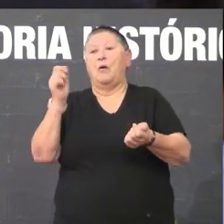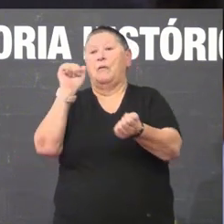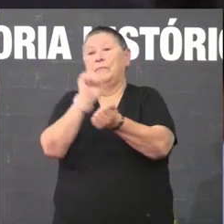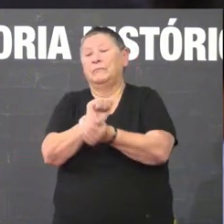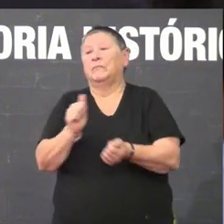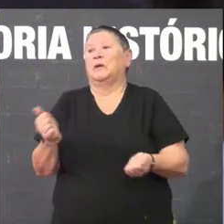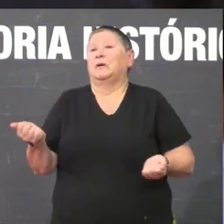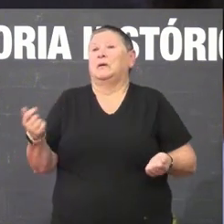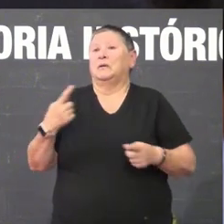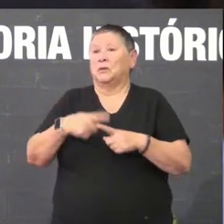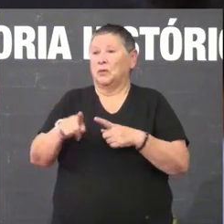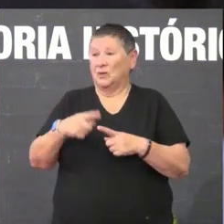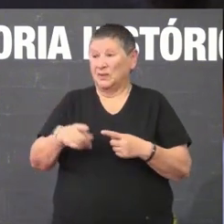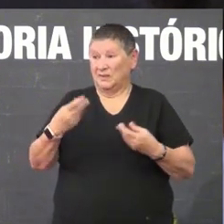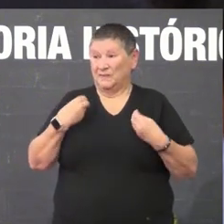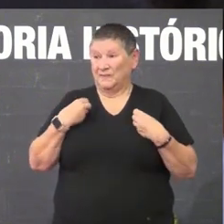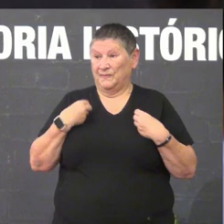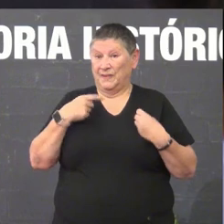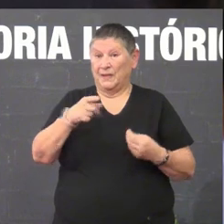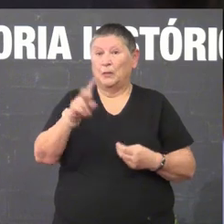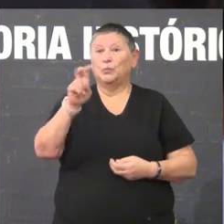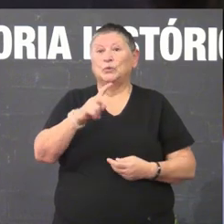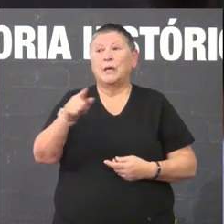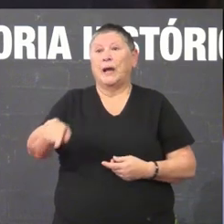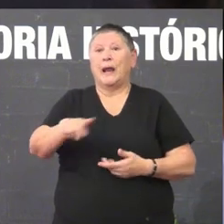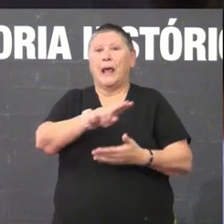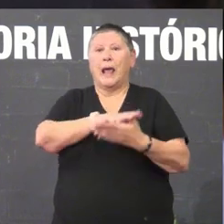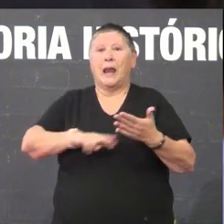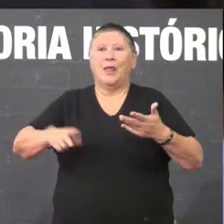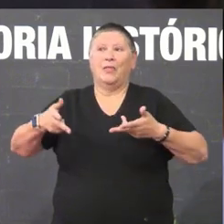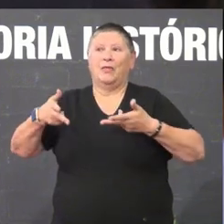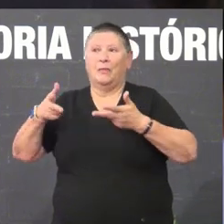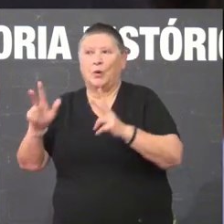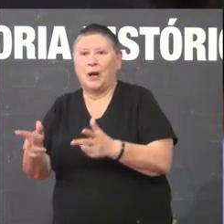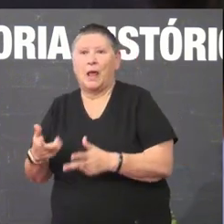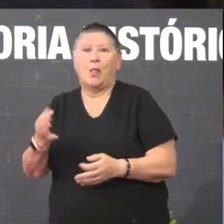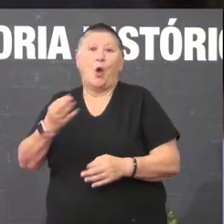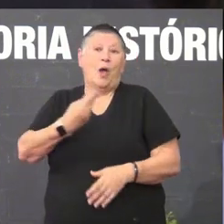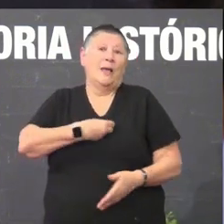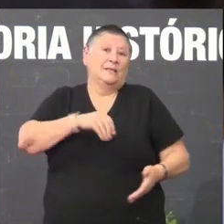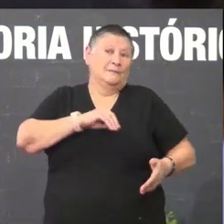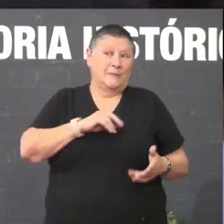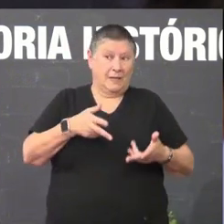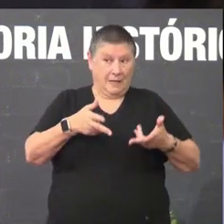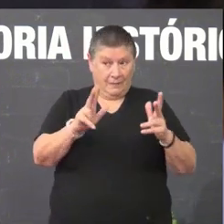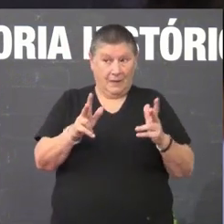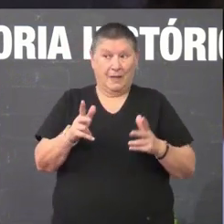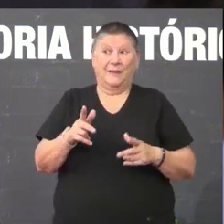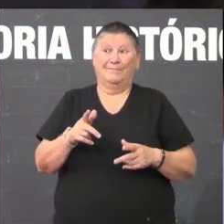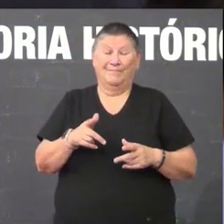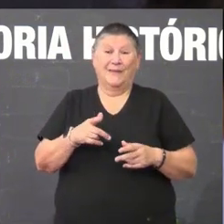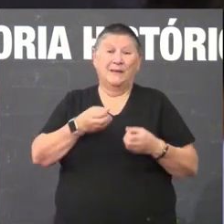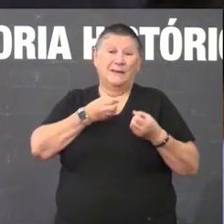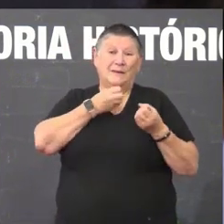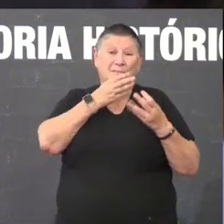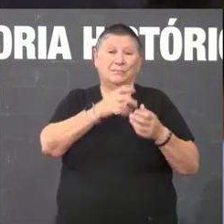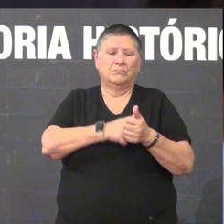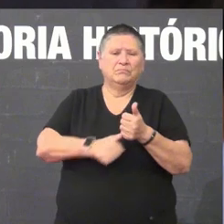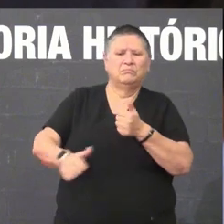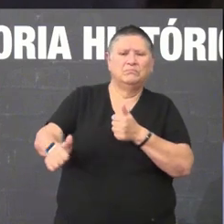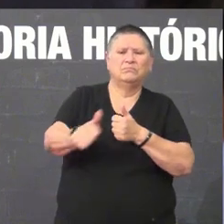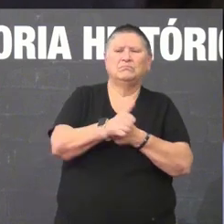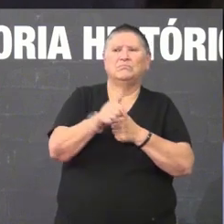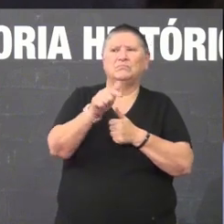la vida por democratizar Galicia o por democratizar España de la vanguardia democrática sería precisamente